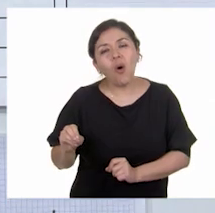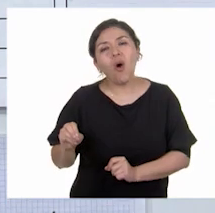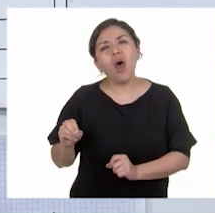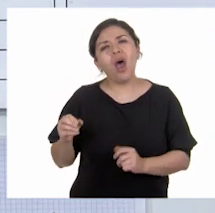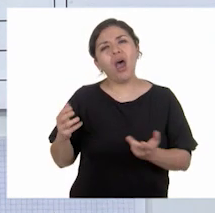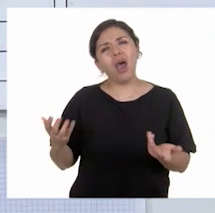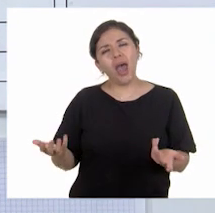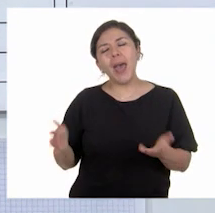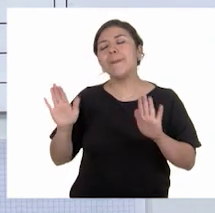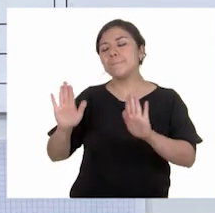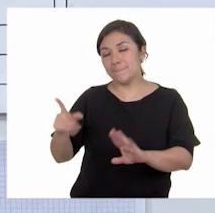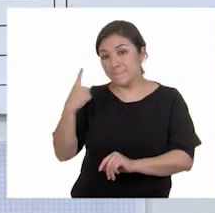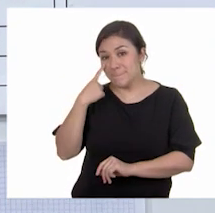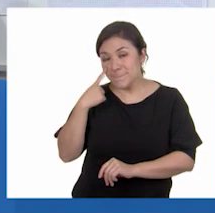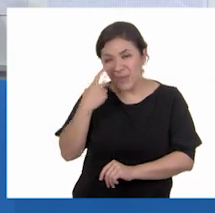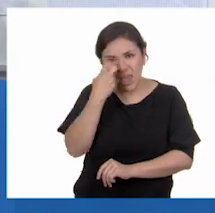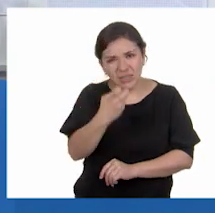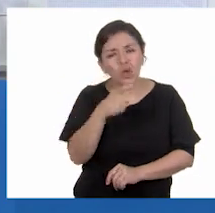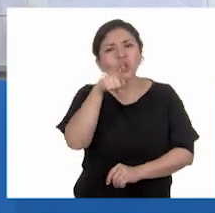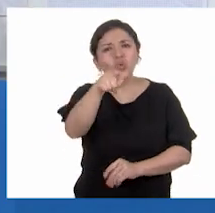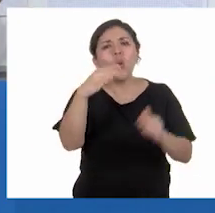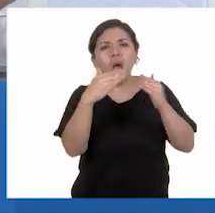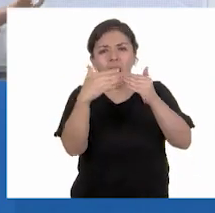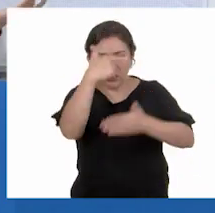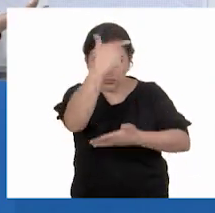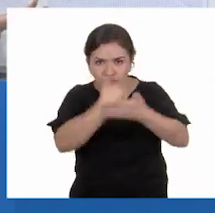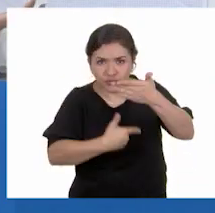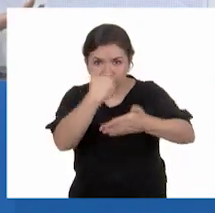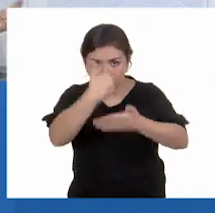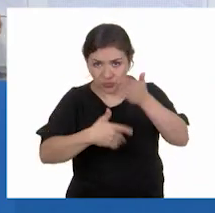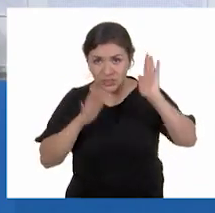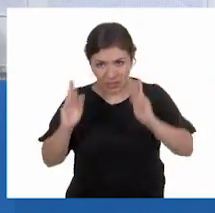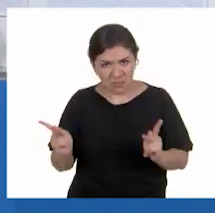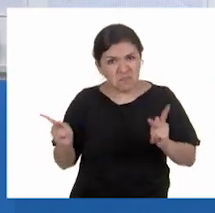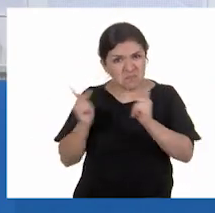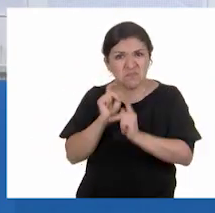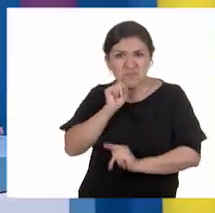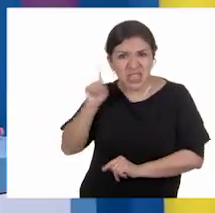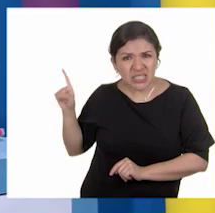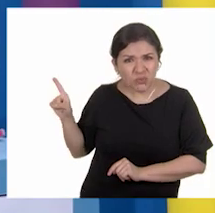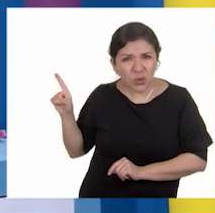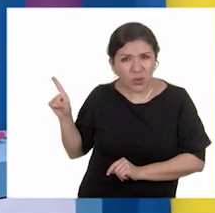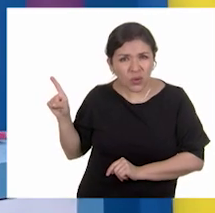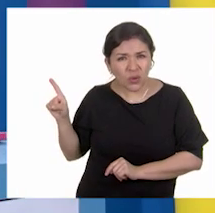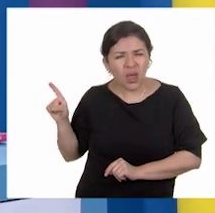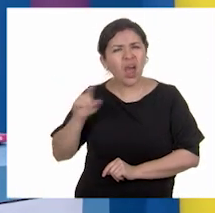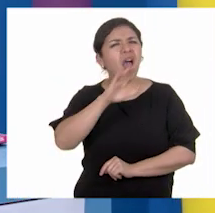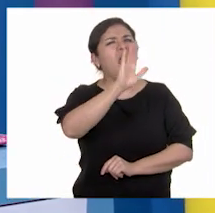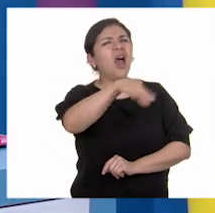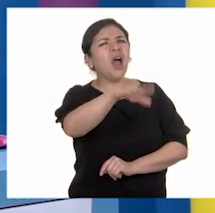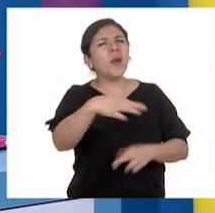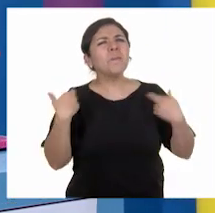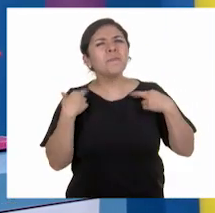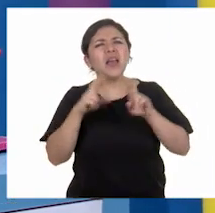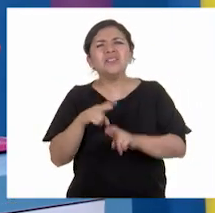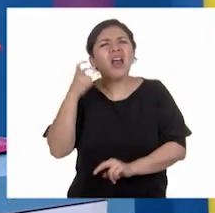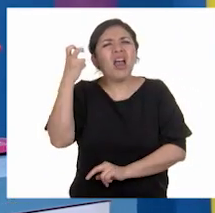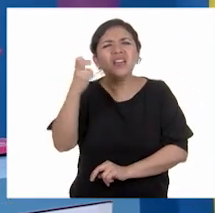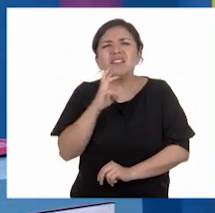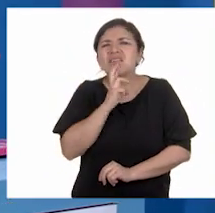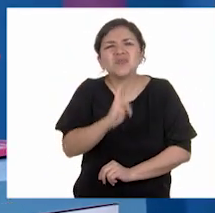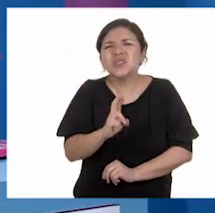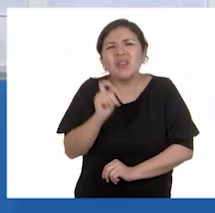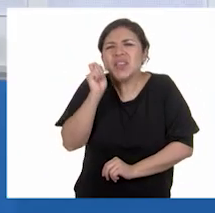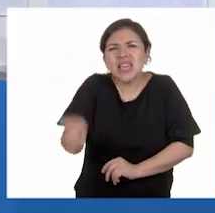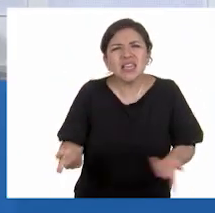Bueno, ¿a ti cuánto te dio allá en casa? ¿Te dio lo mismo? Oiga, maestra, pero ¿qué significa ese